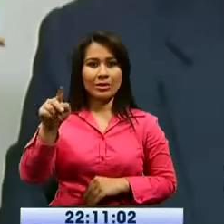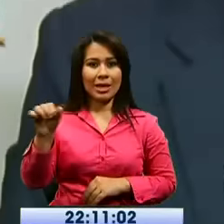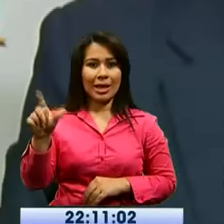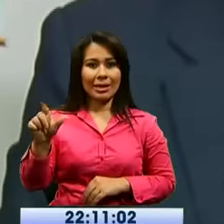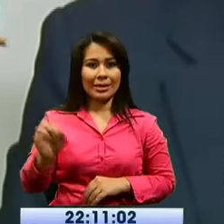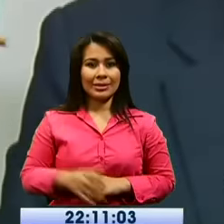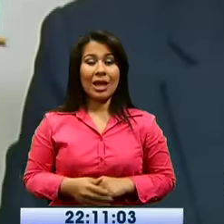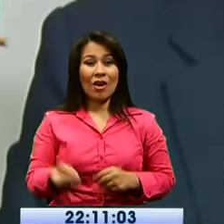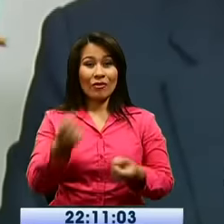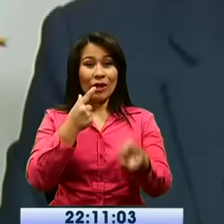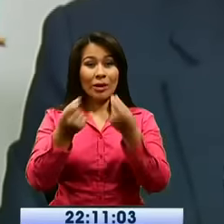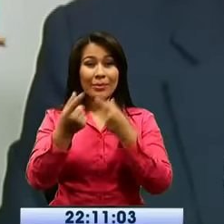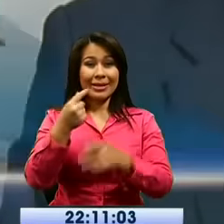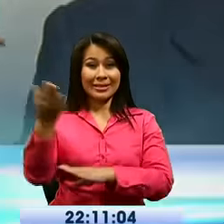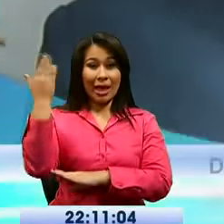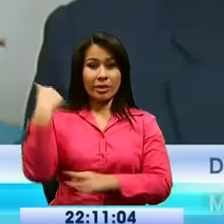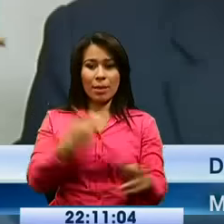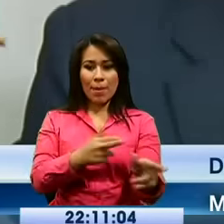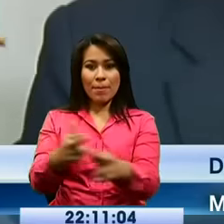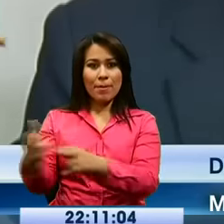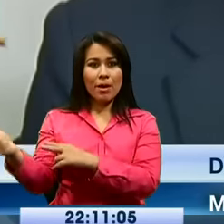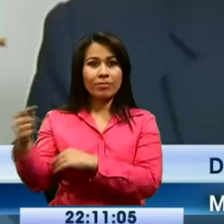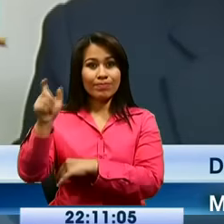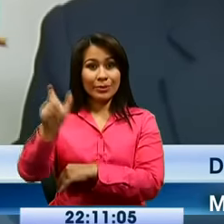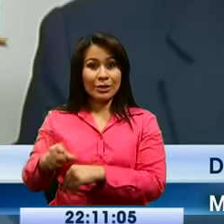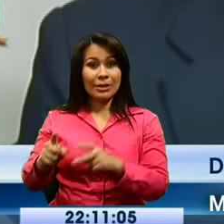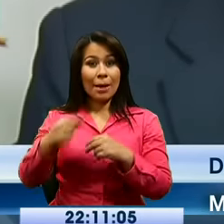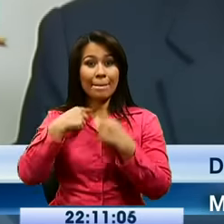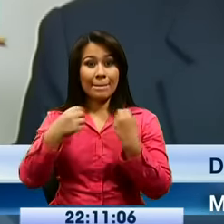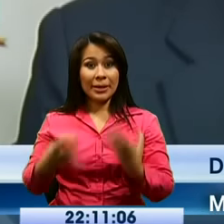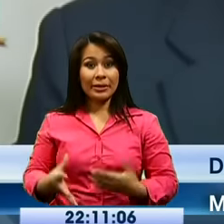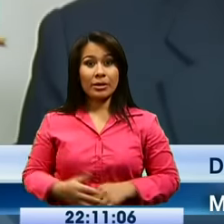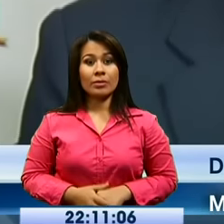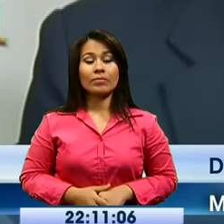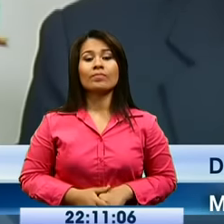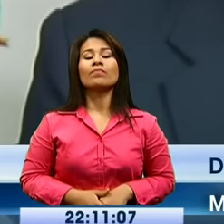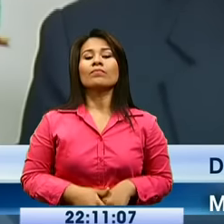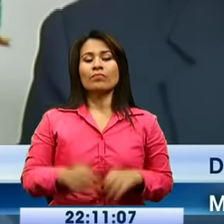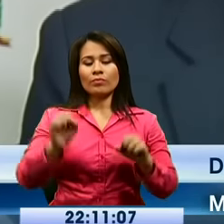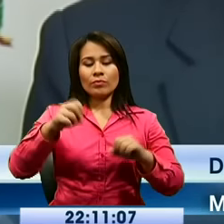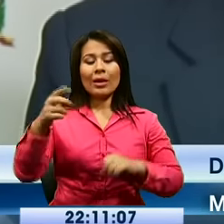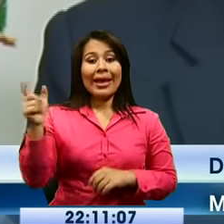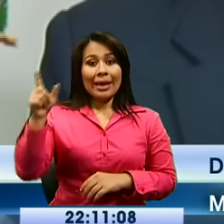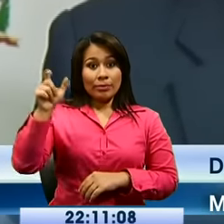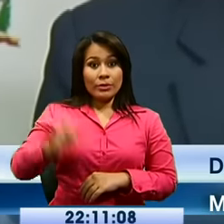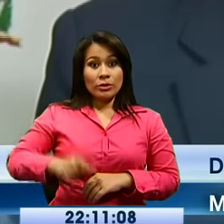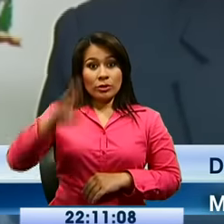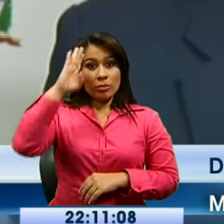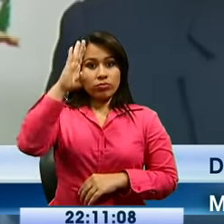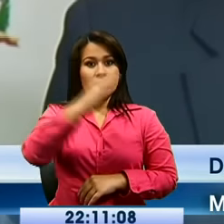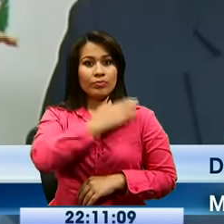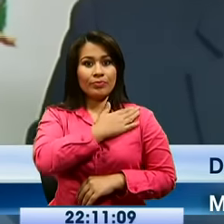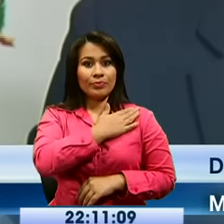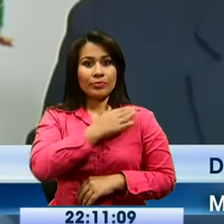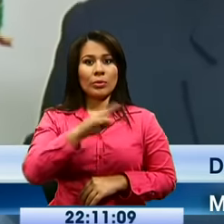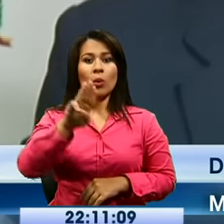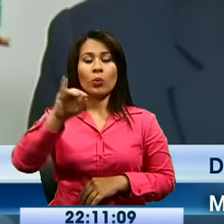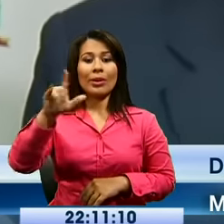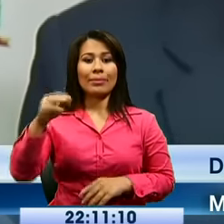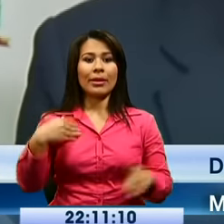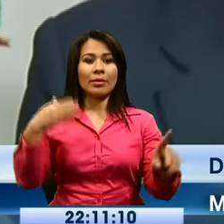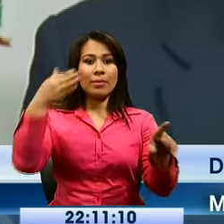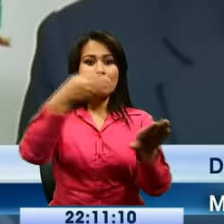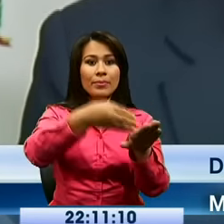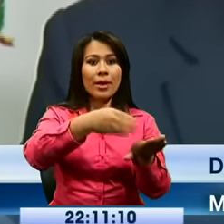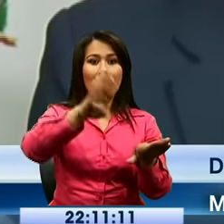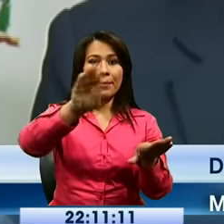Tenemos ya datos importantes, como por ejemplo que el teniente llegó a Balsar, de Balsar regresó nuevamente a